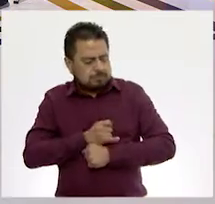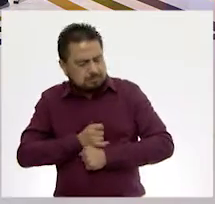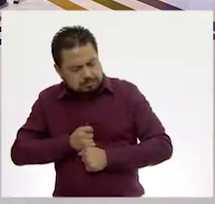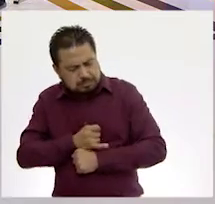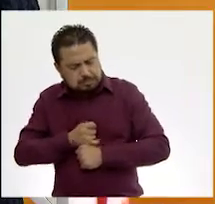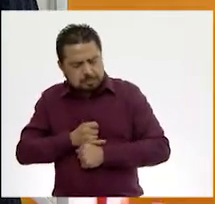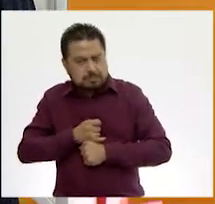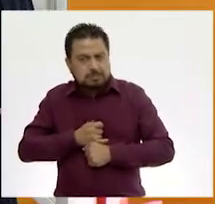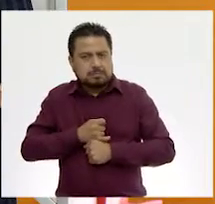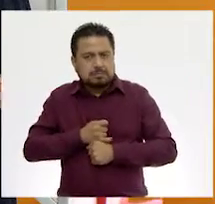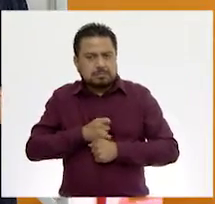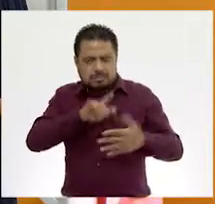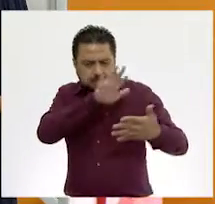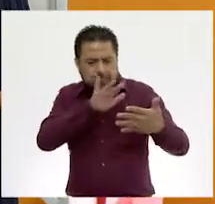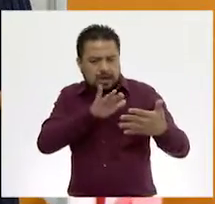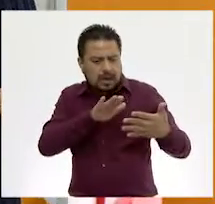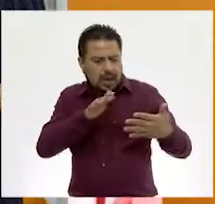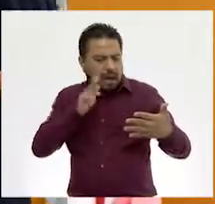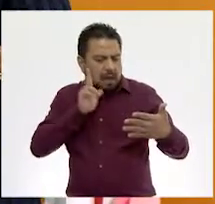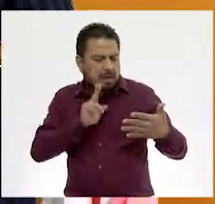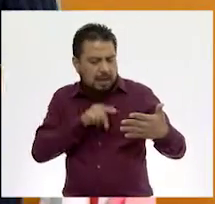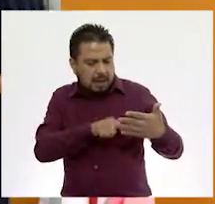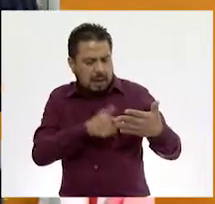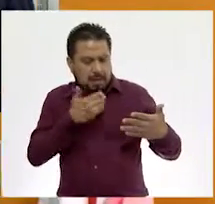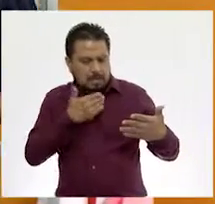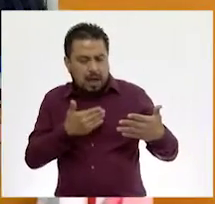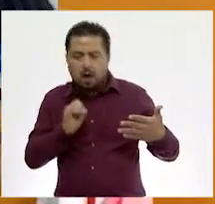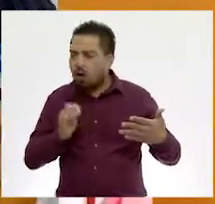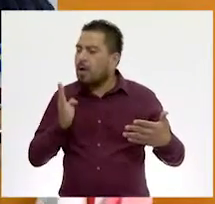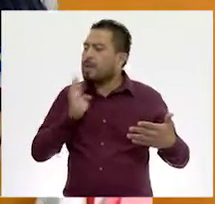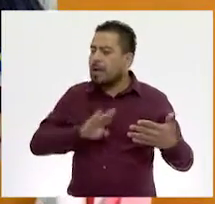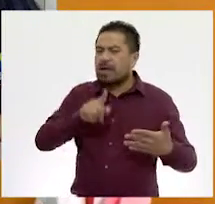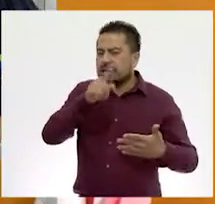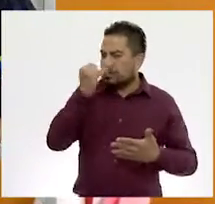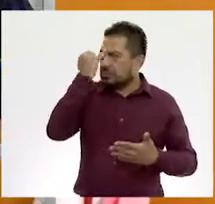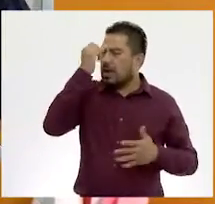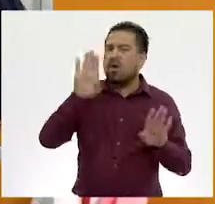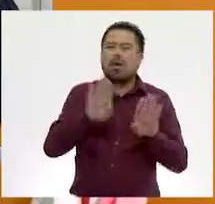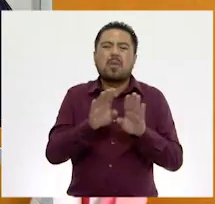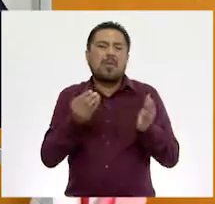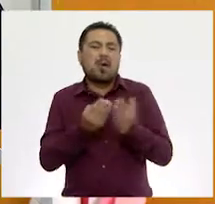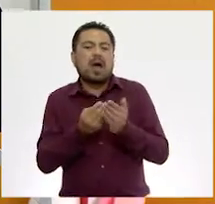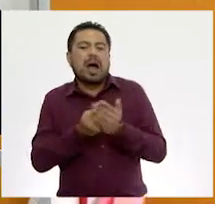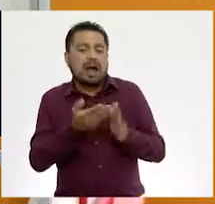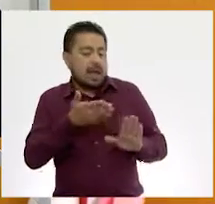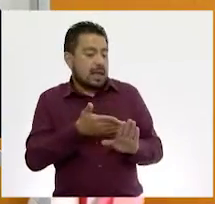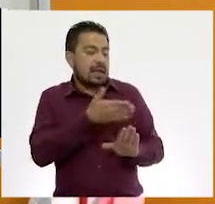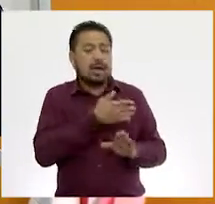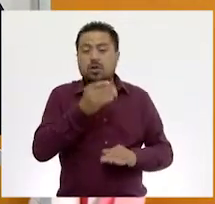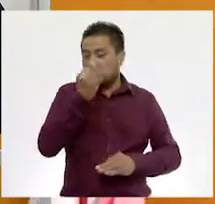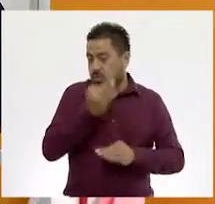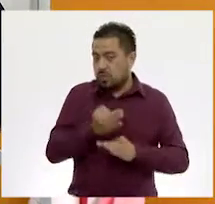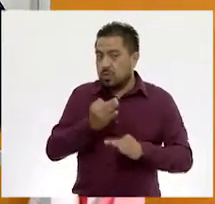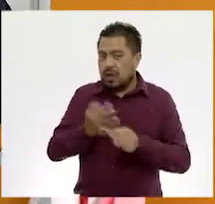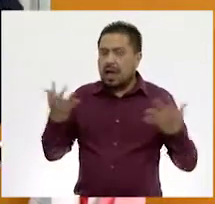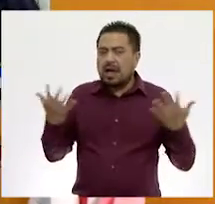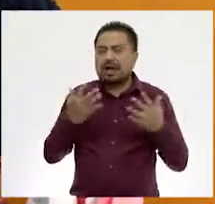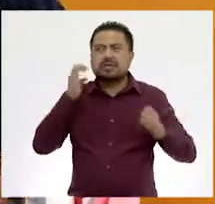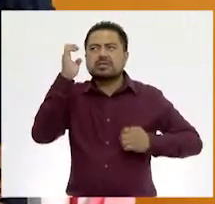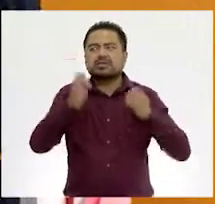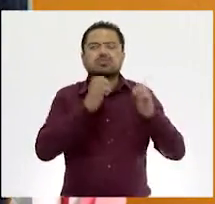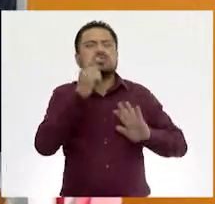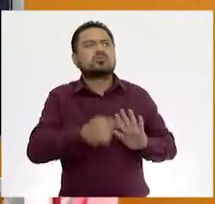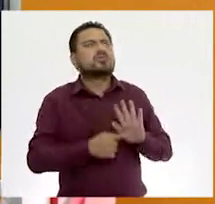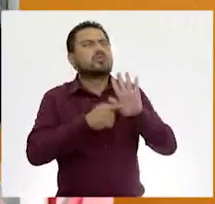verificarlo en para los saber si está bien, ¿verdad? Y claro. Imagínate, como decíamos en la clase anterior, si vamos a hacer nuestra